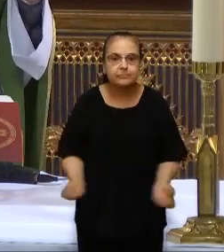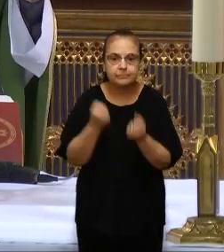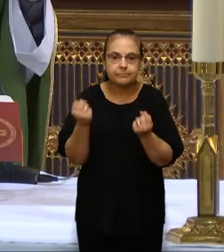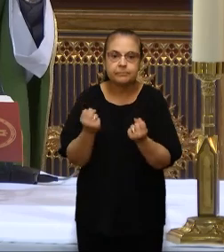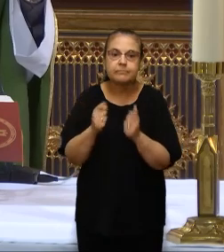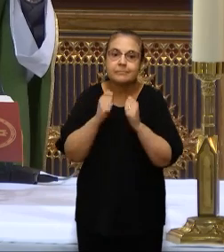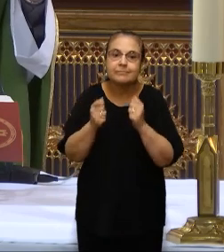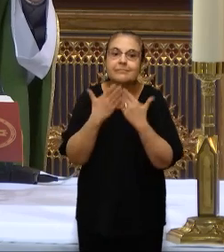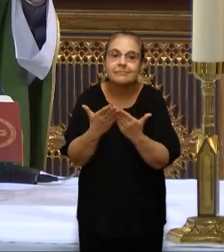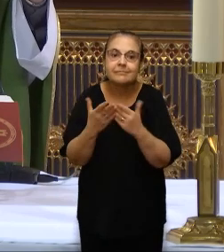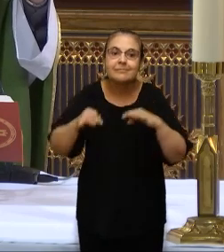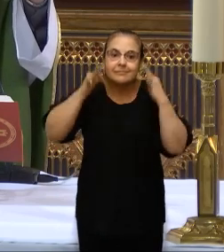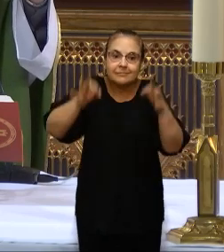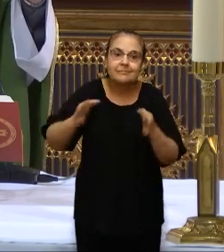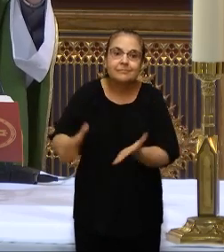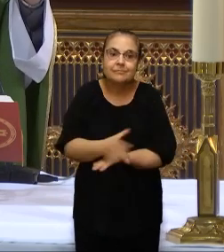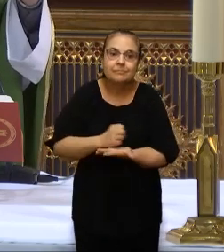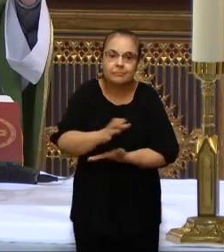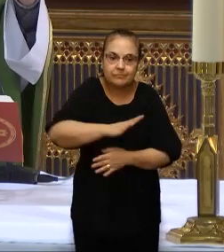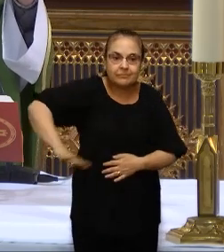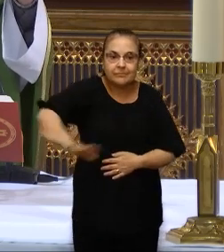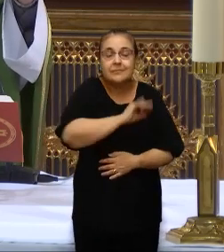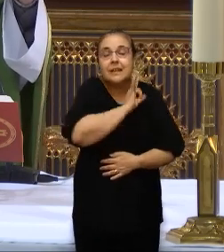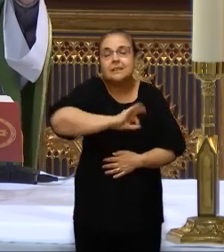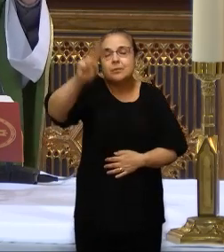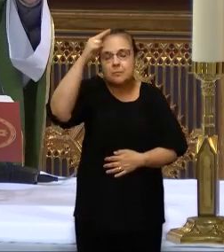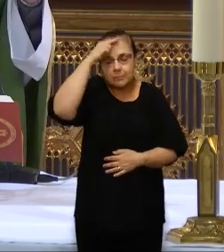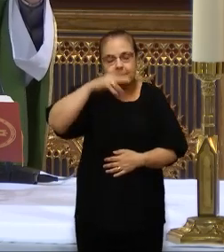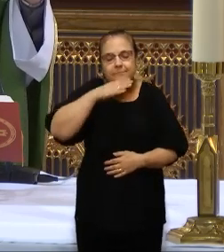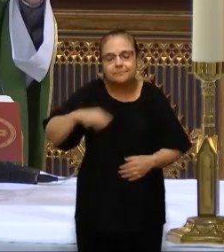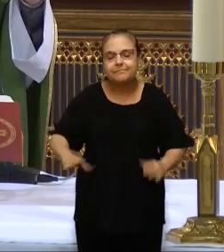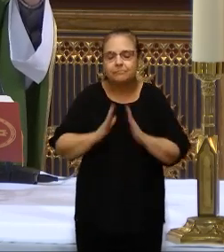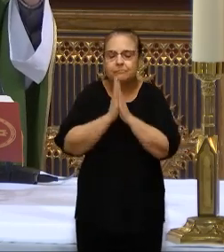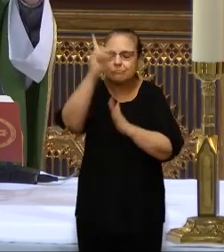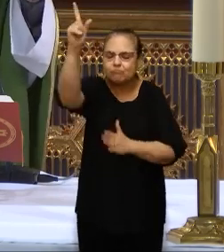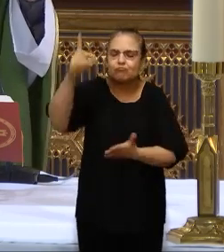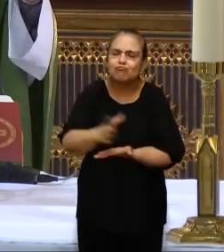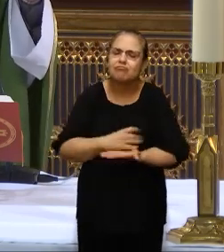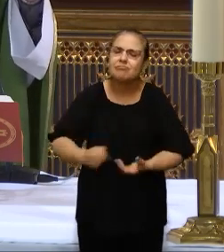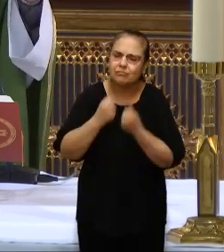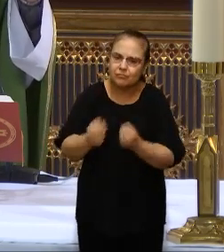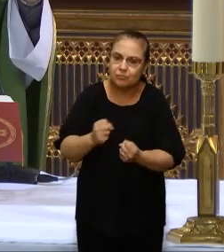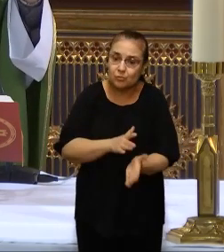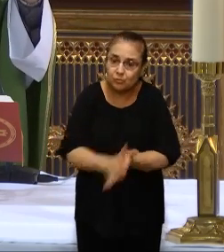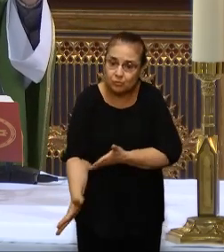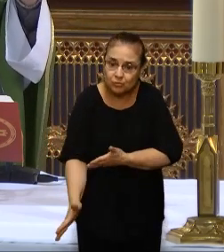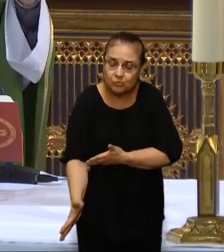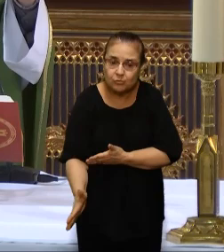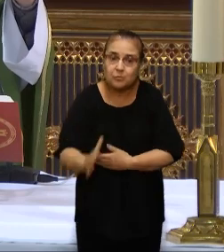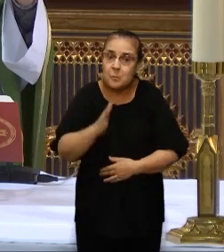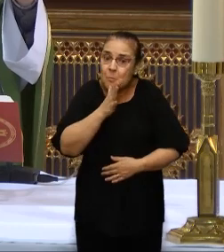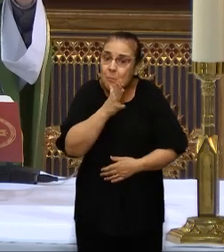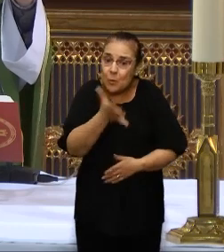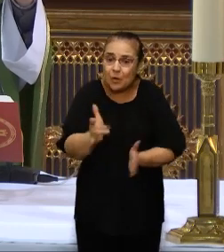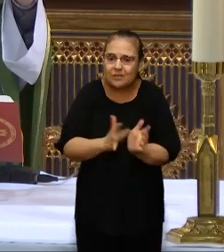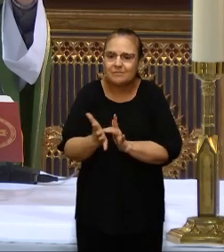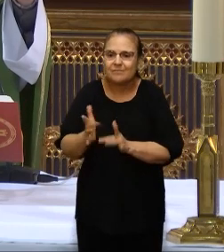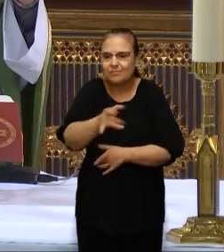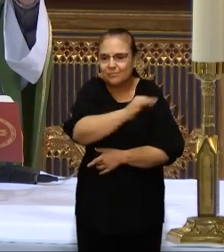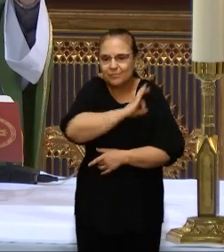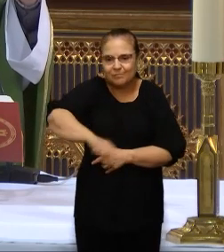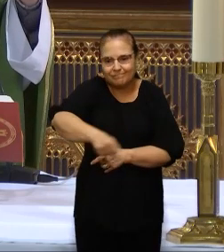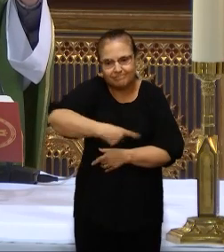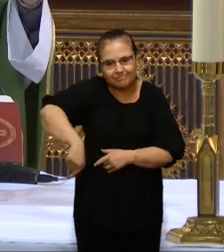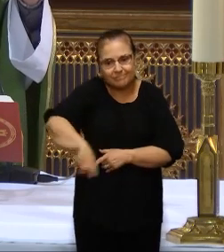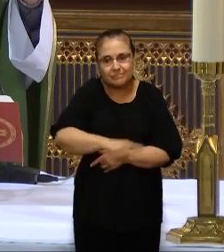deber y salvación darte gracias siempre y en todo lugar, Señor, Padre Santo, Dios Todopoderoso y Eterno, por Cristo Señor